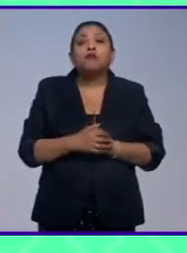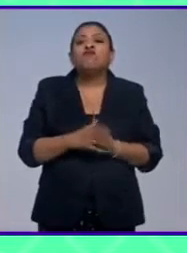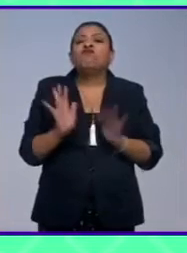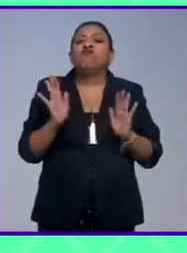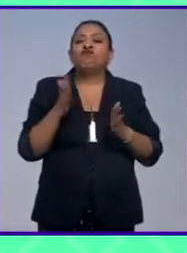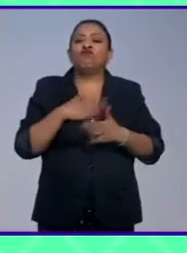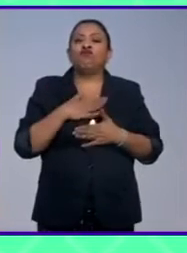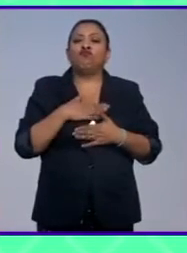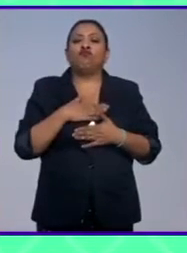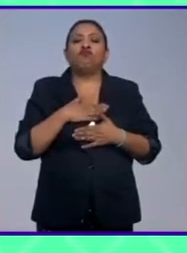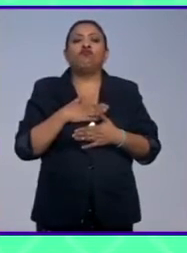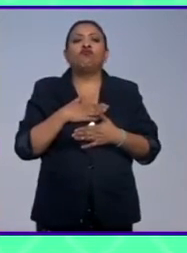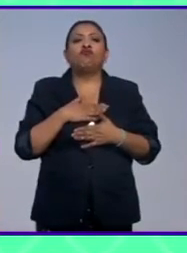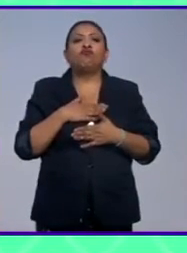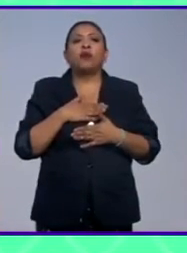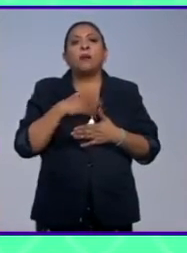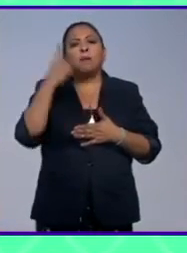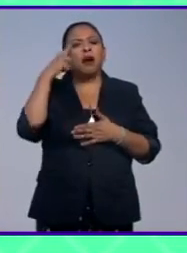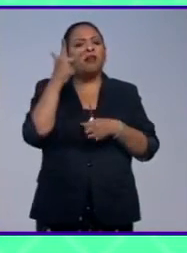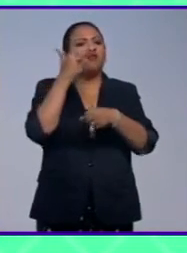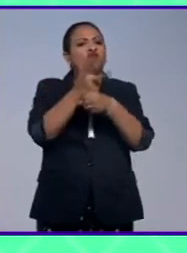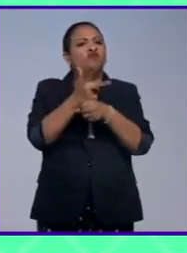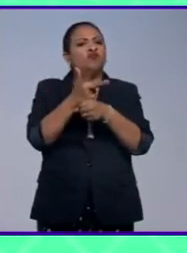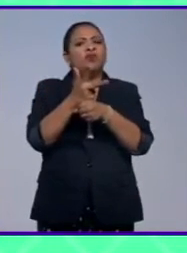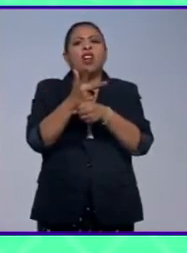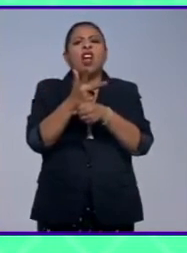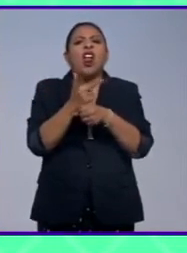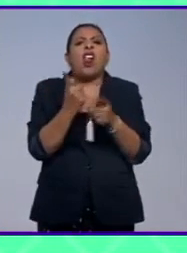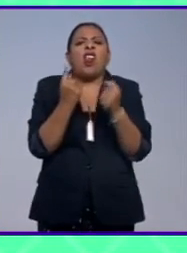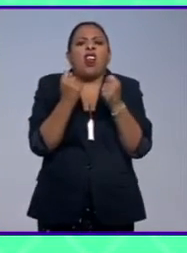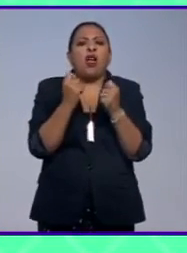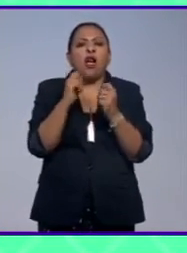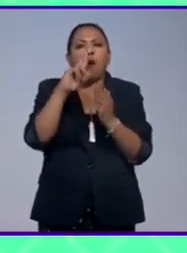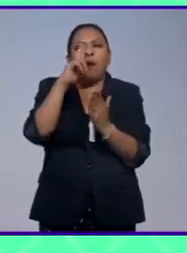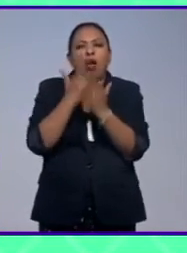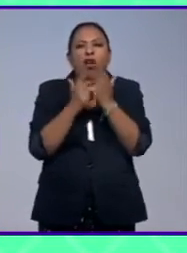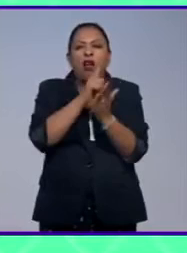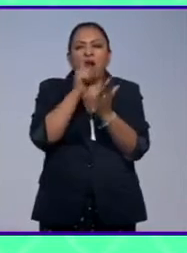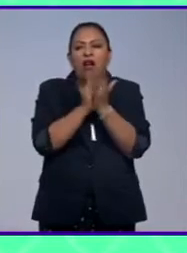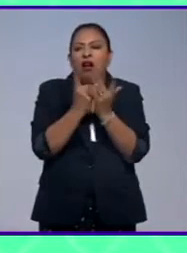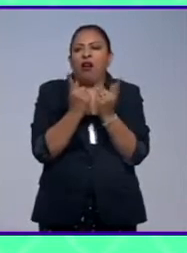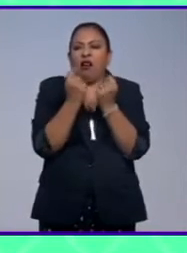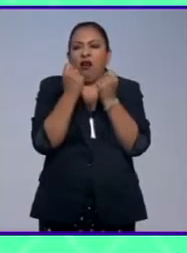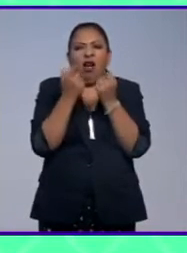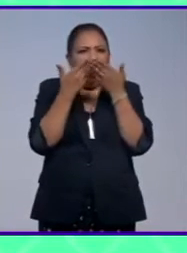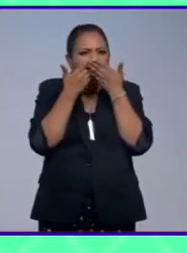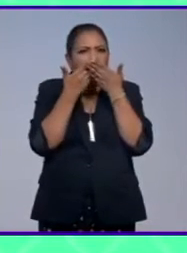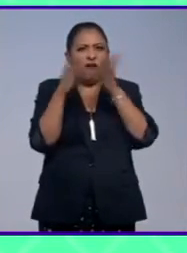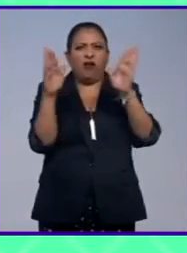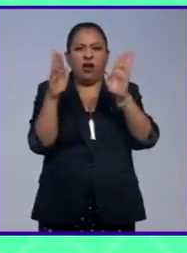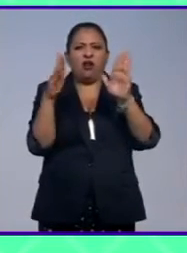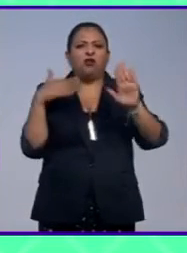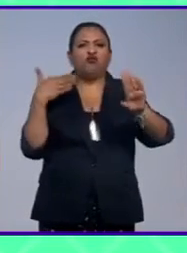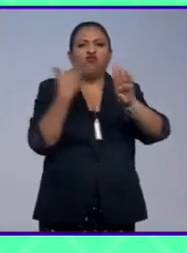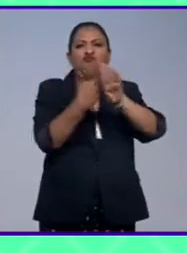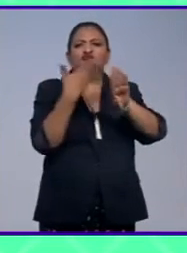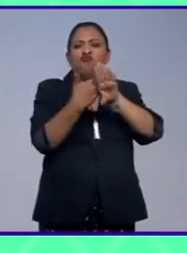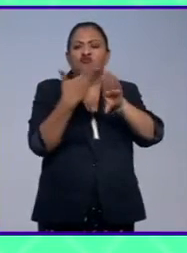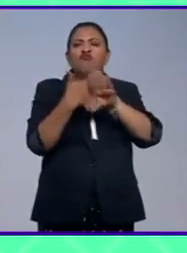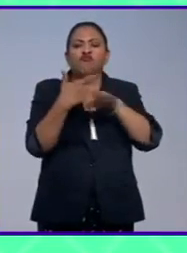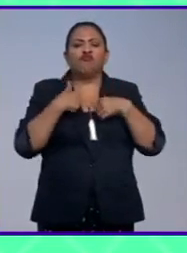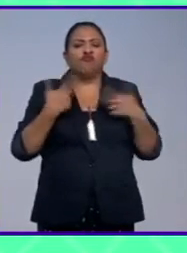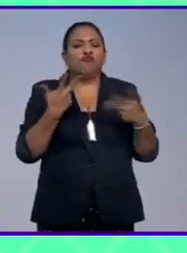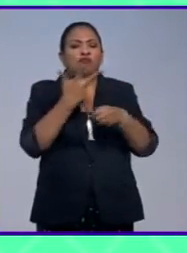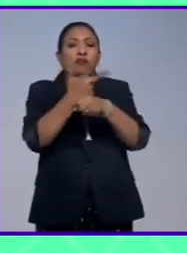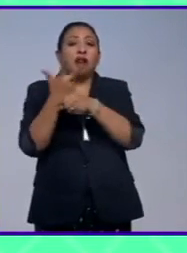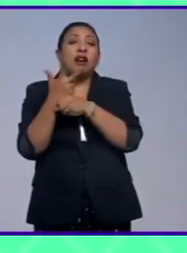tomando posición, optó por hacer un cine fuera de la legalidad, ¿no? Por un cine abiertamente opositor. Yo lo